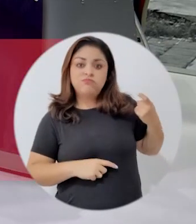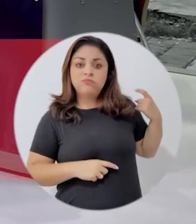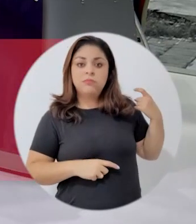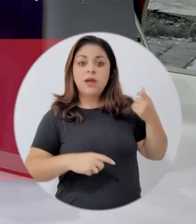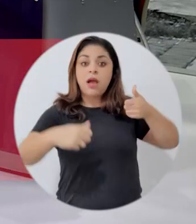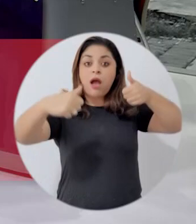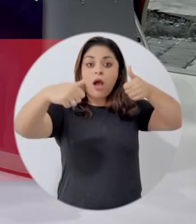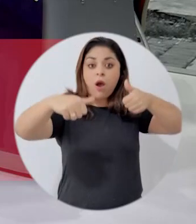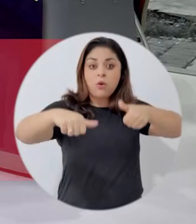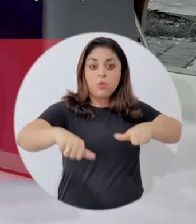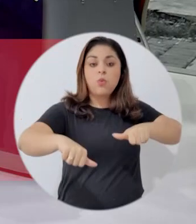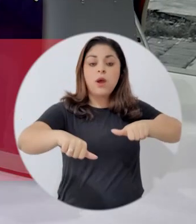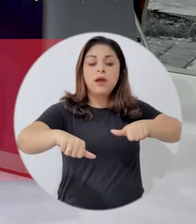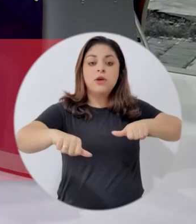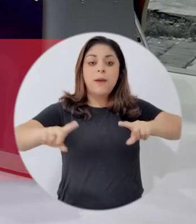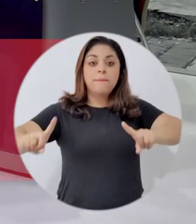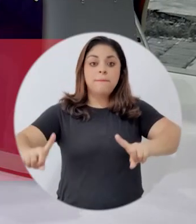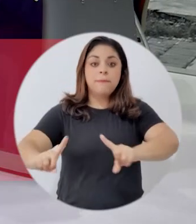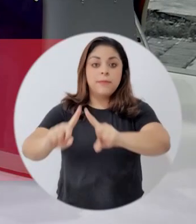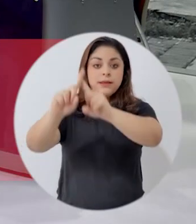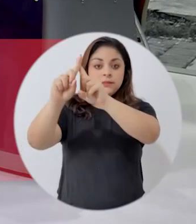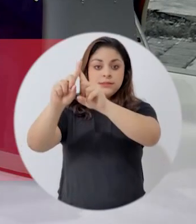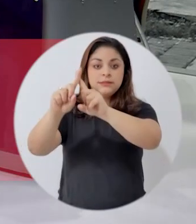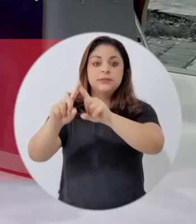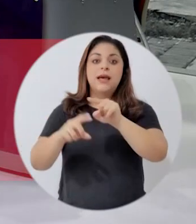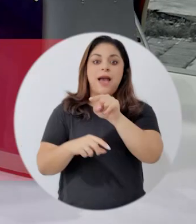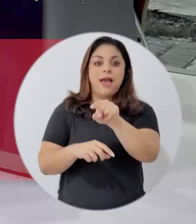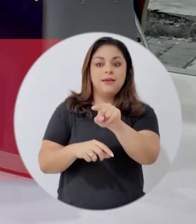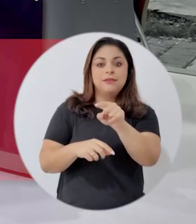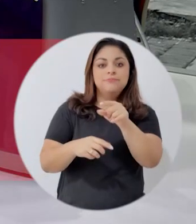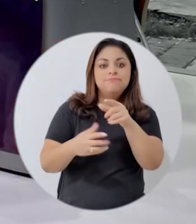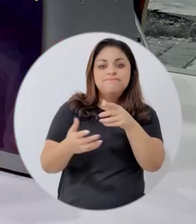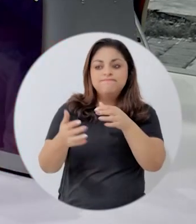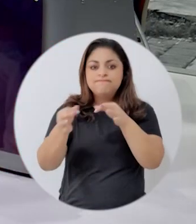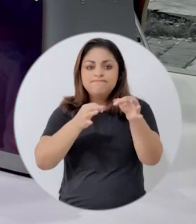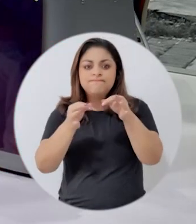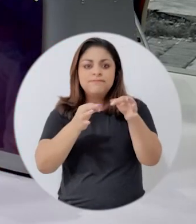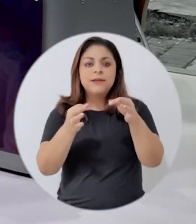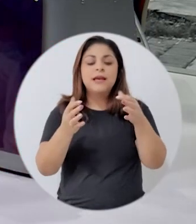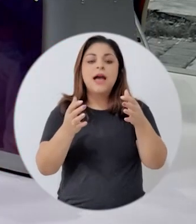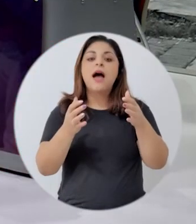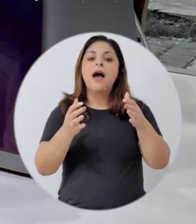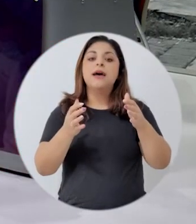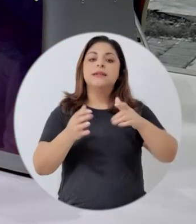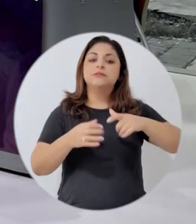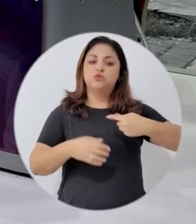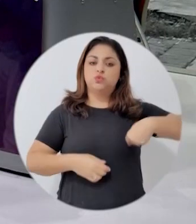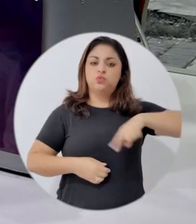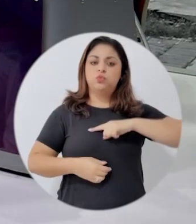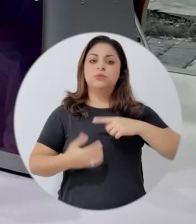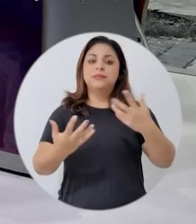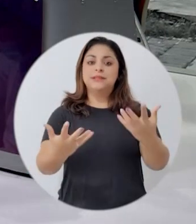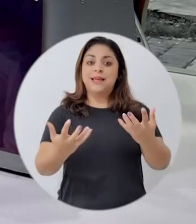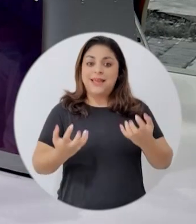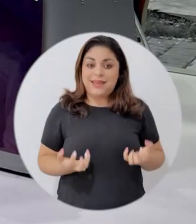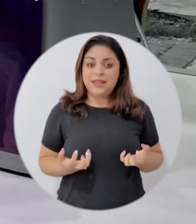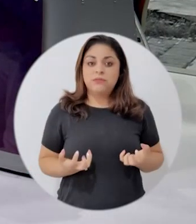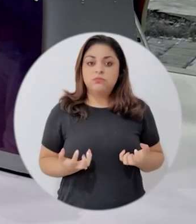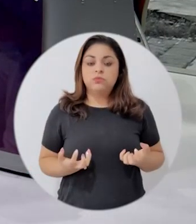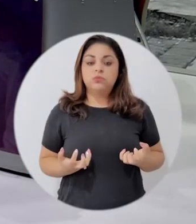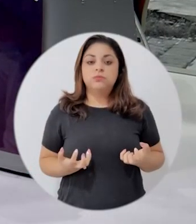de París, donde el país define dónde quiere estar en temas de cambio climático